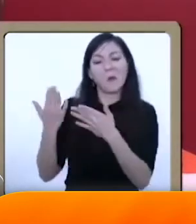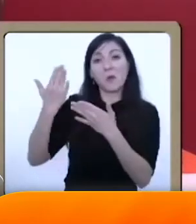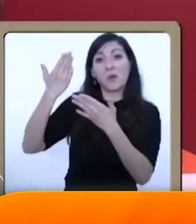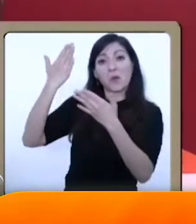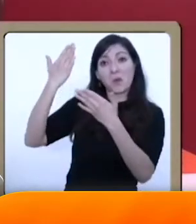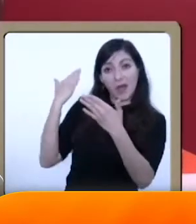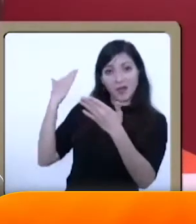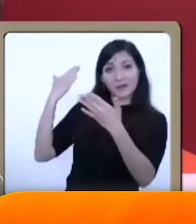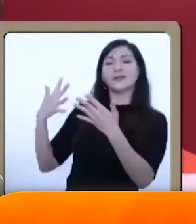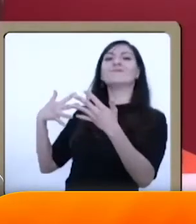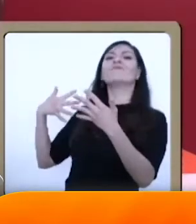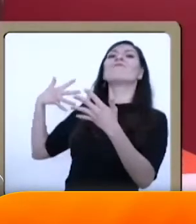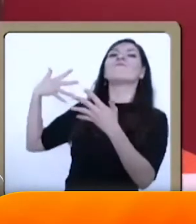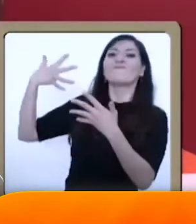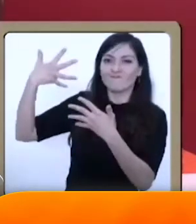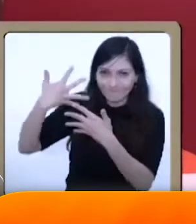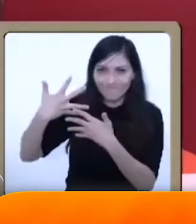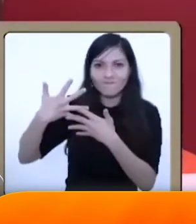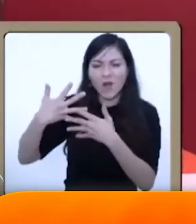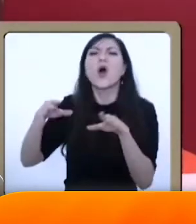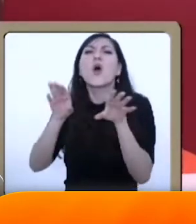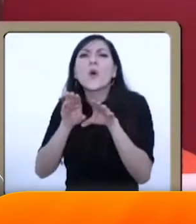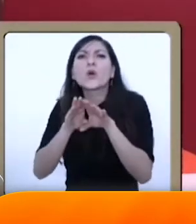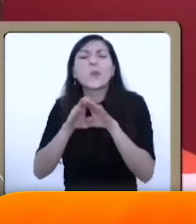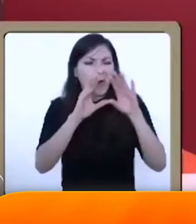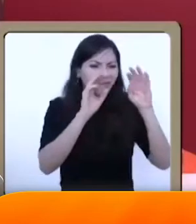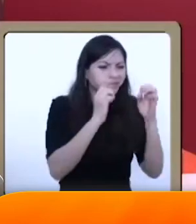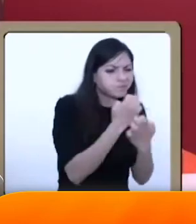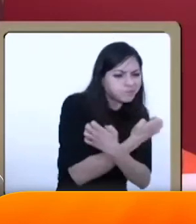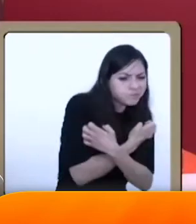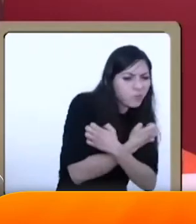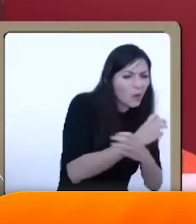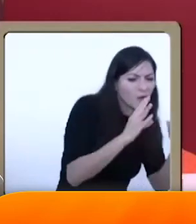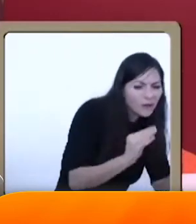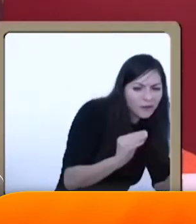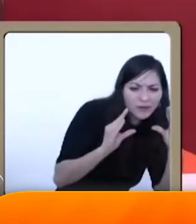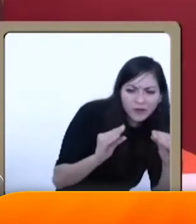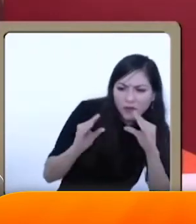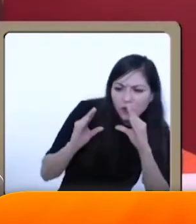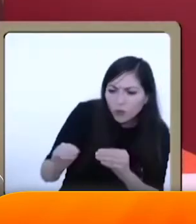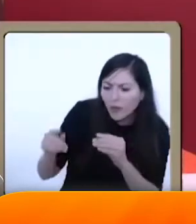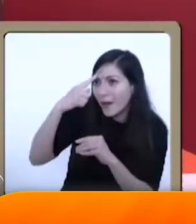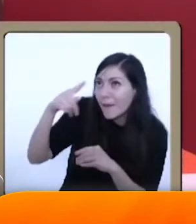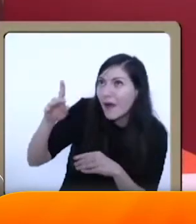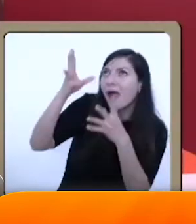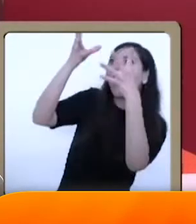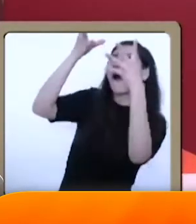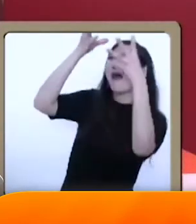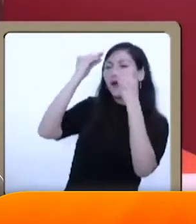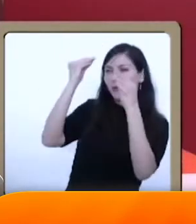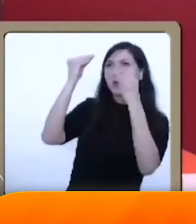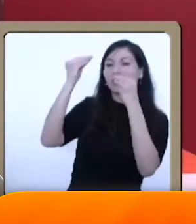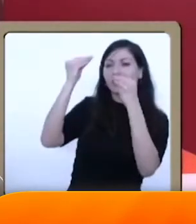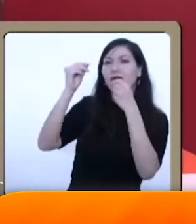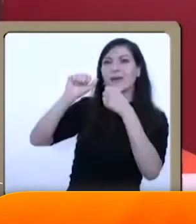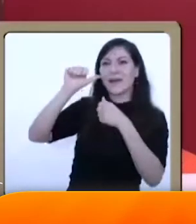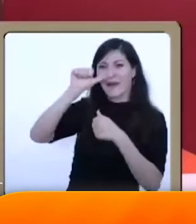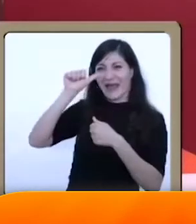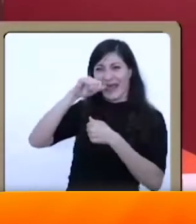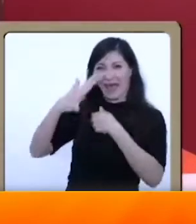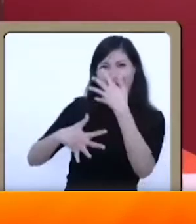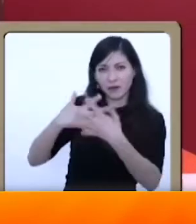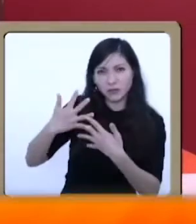nadie permanezca indiferente ante la violencia contra las niñas las